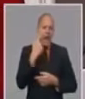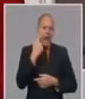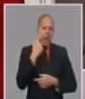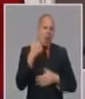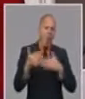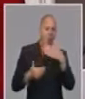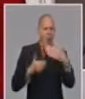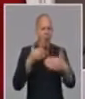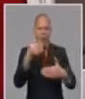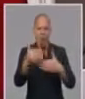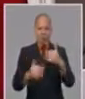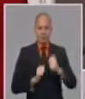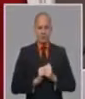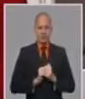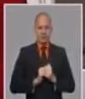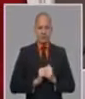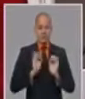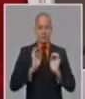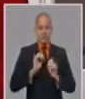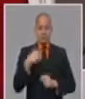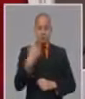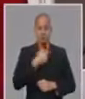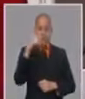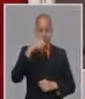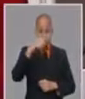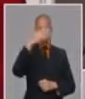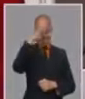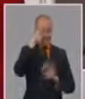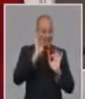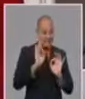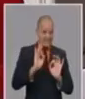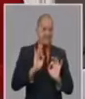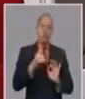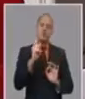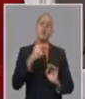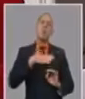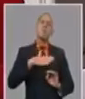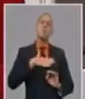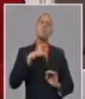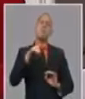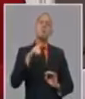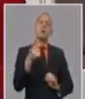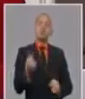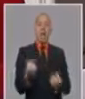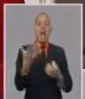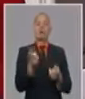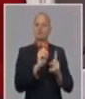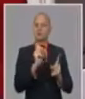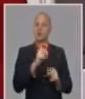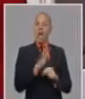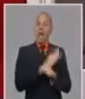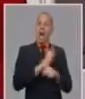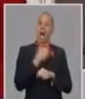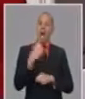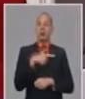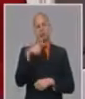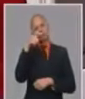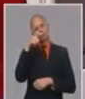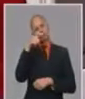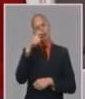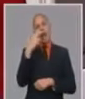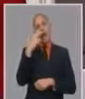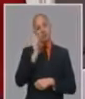cubana, que es prever, que es adelantarse, que es buscar. Entonces, en tal sentido, nosotros, las personas que